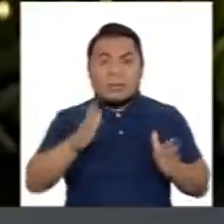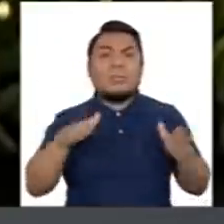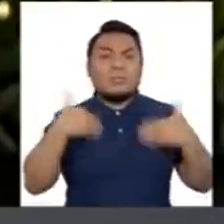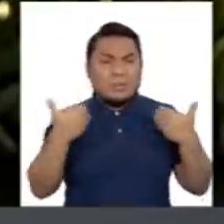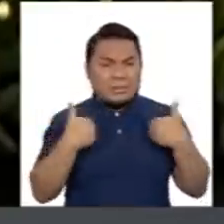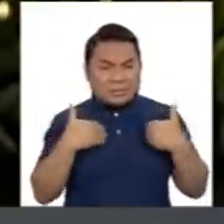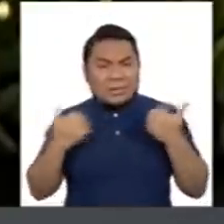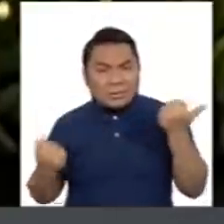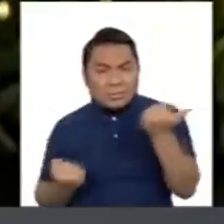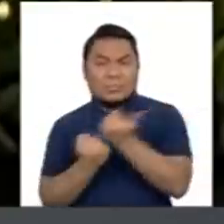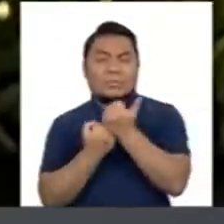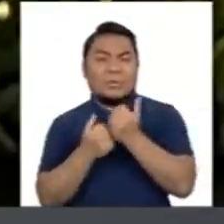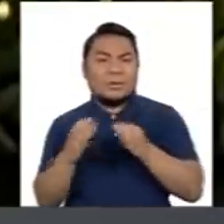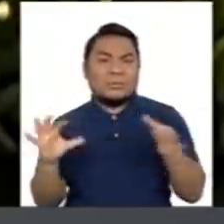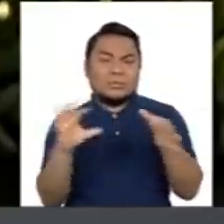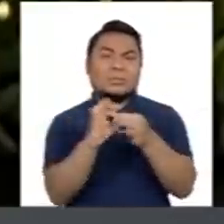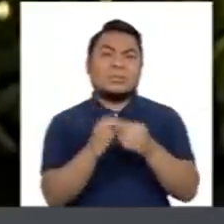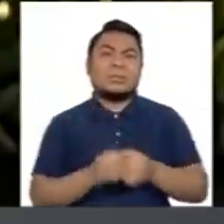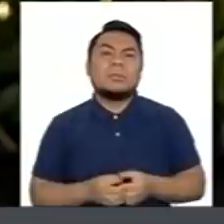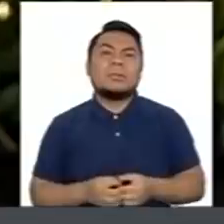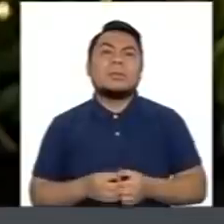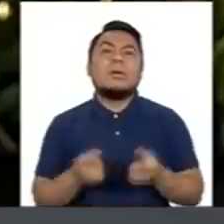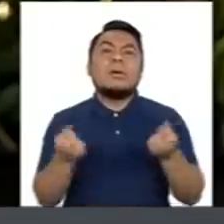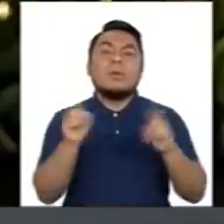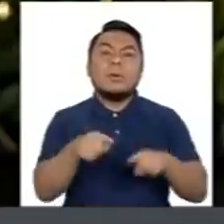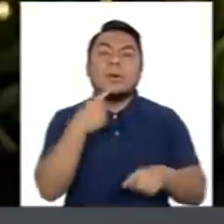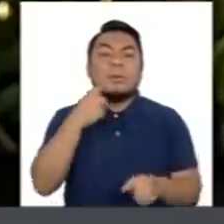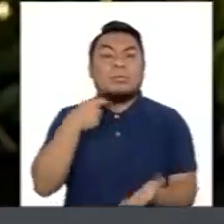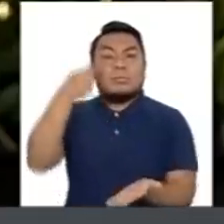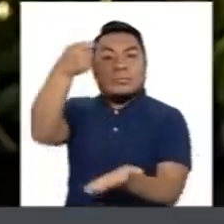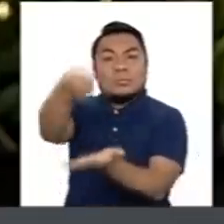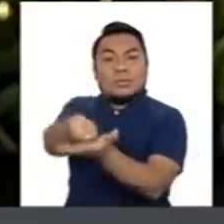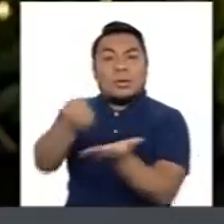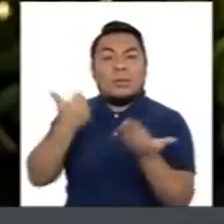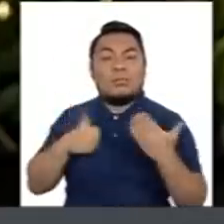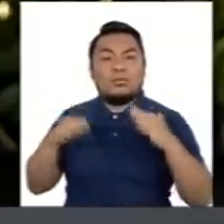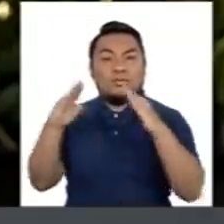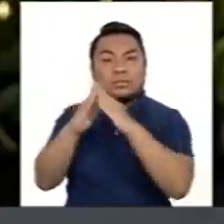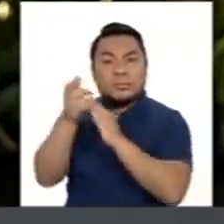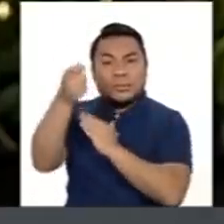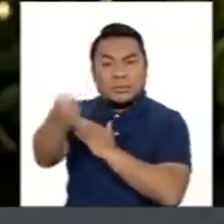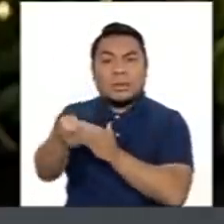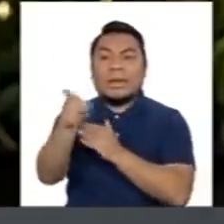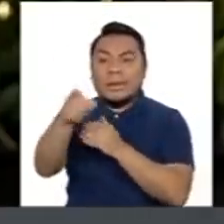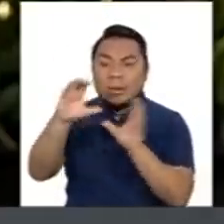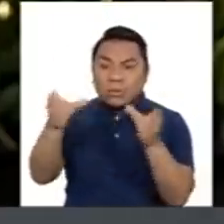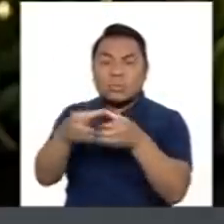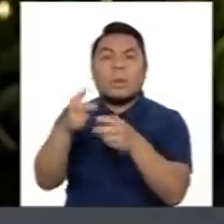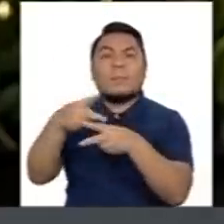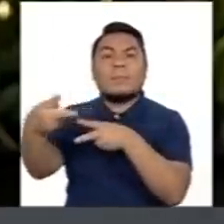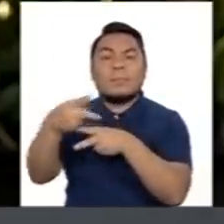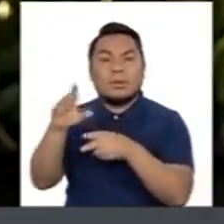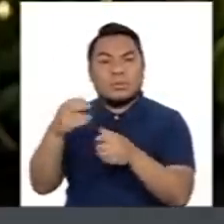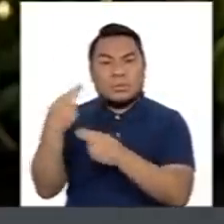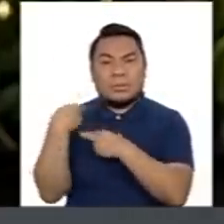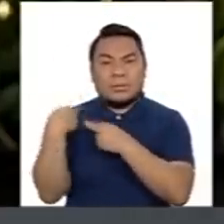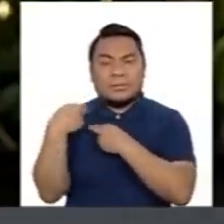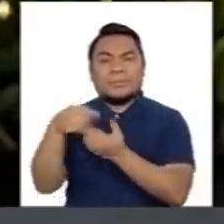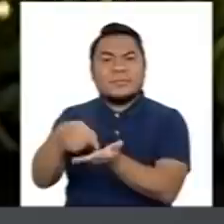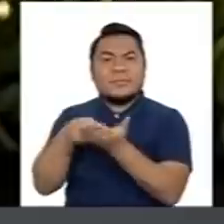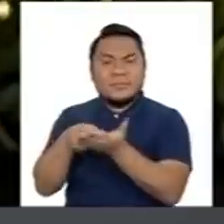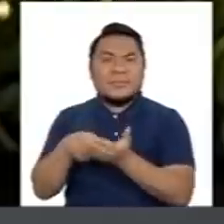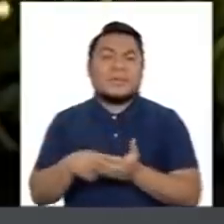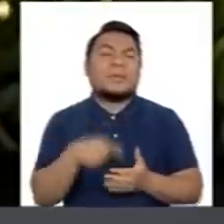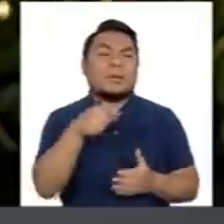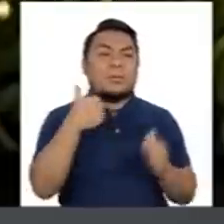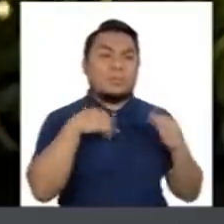tenemos que involucrarnos. Cuando se discute el presupuesto en las municipalidades, tienen las juntas vecinales. En los barrios existen las juntas vecinales